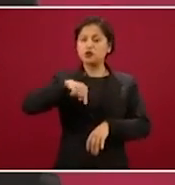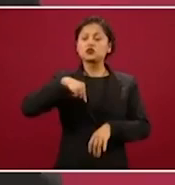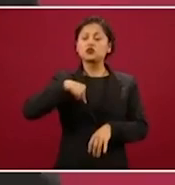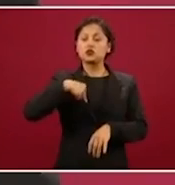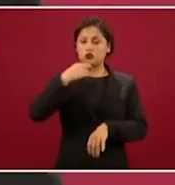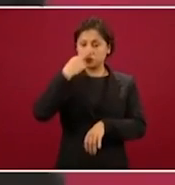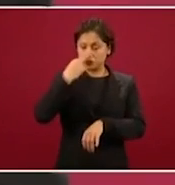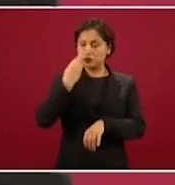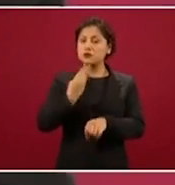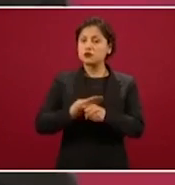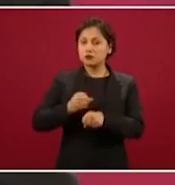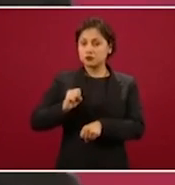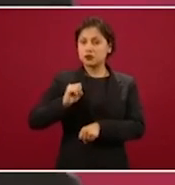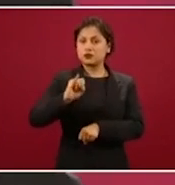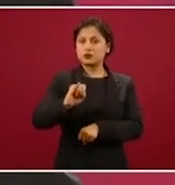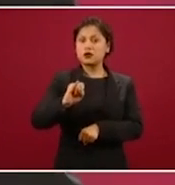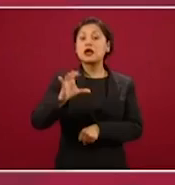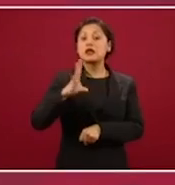especialistas.